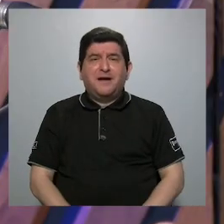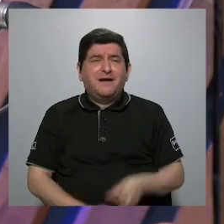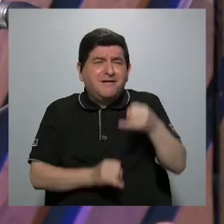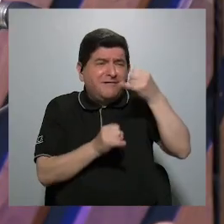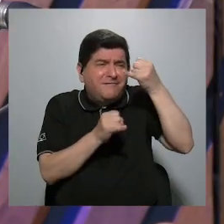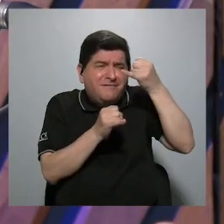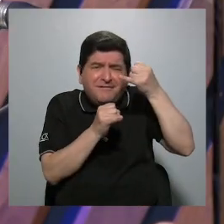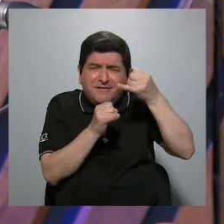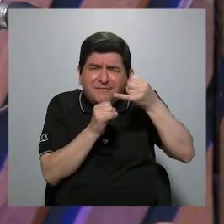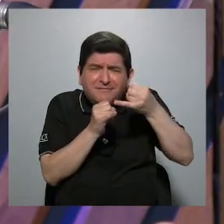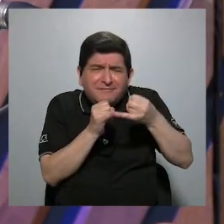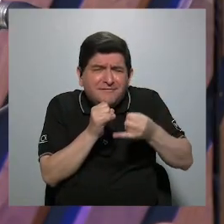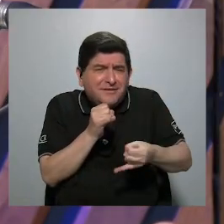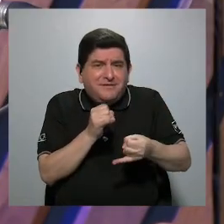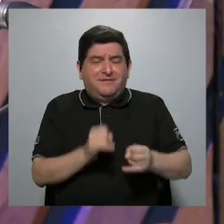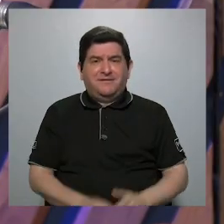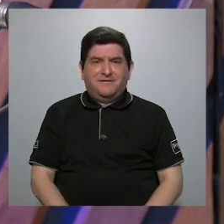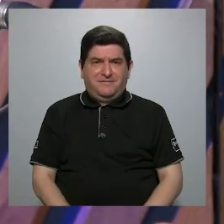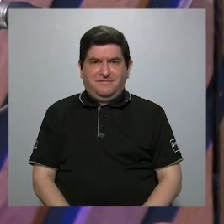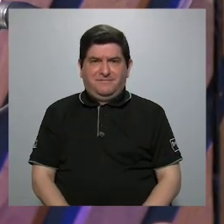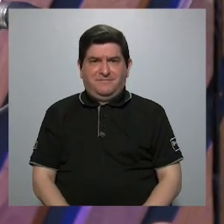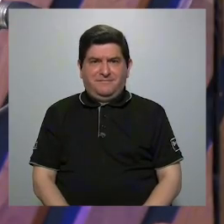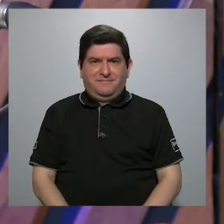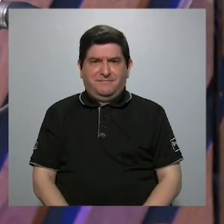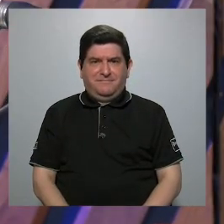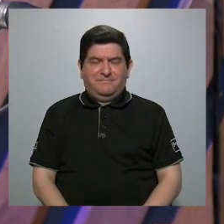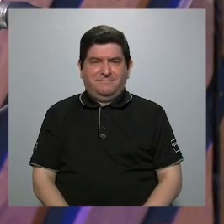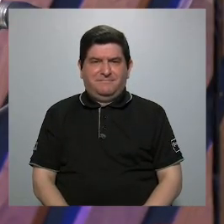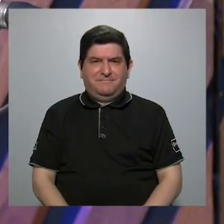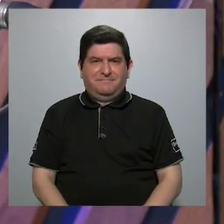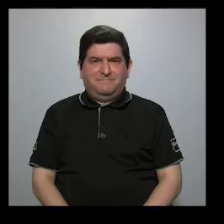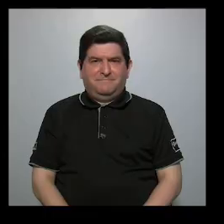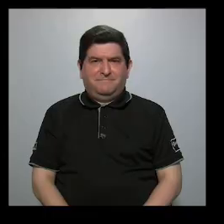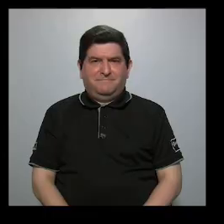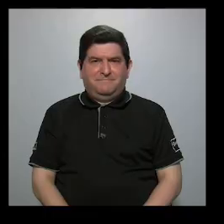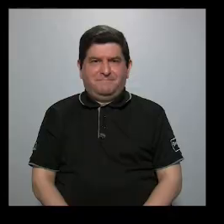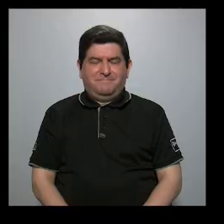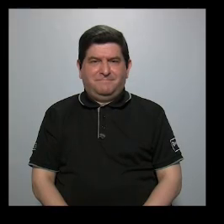al puro final de